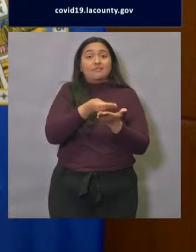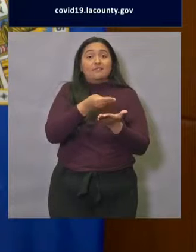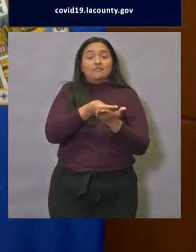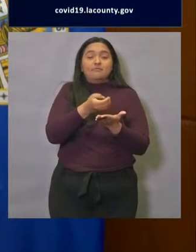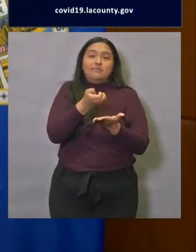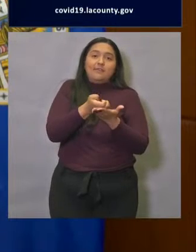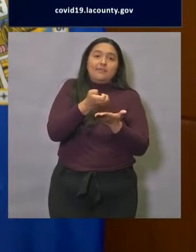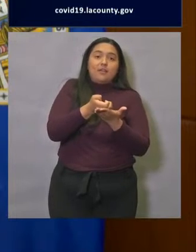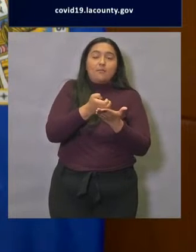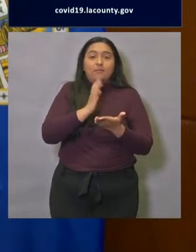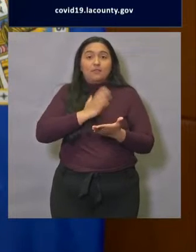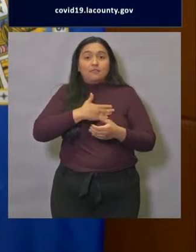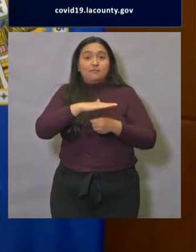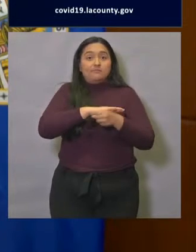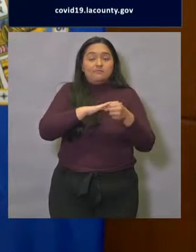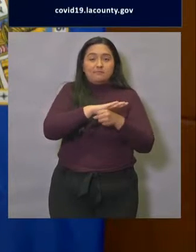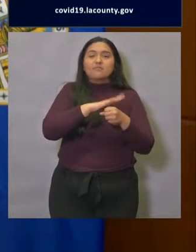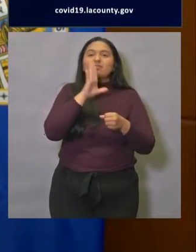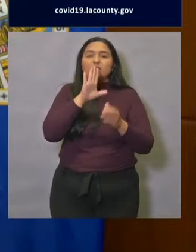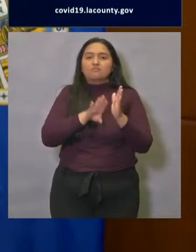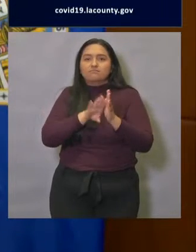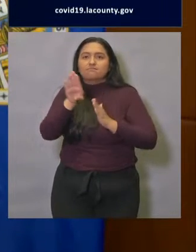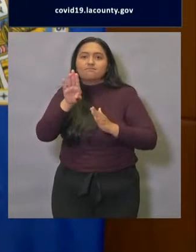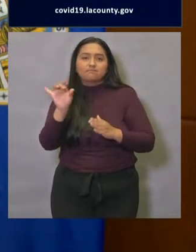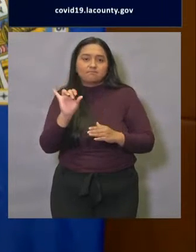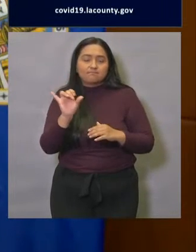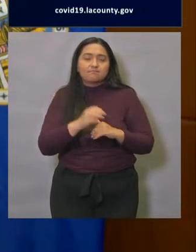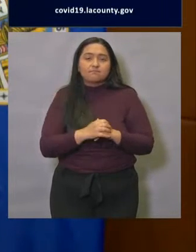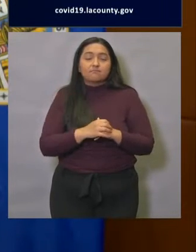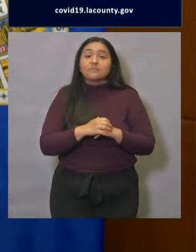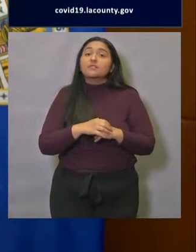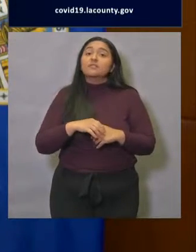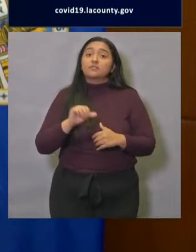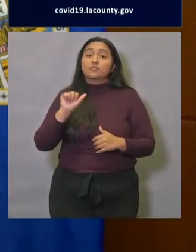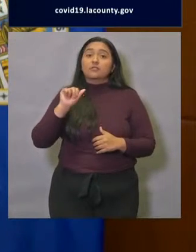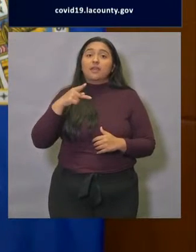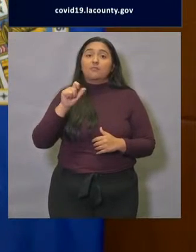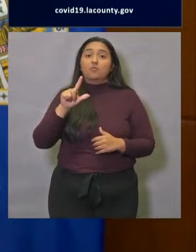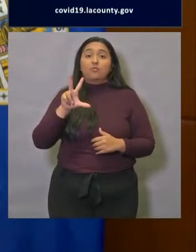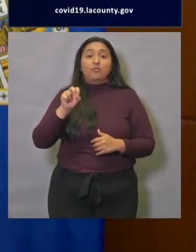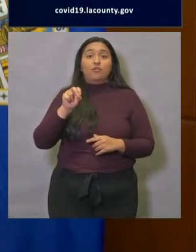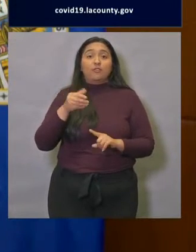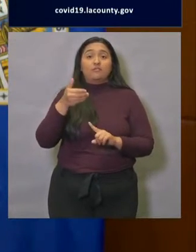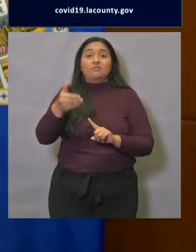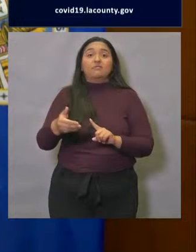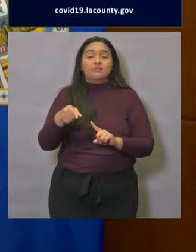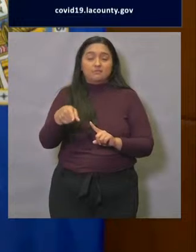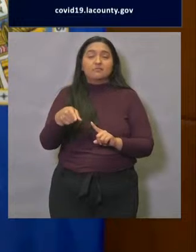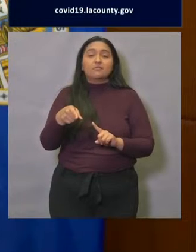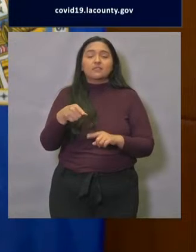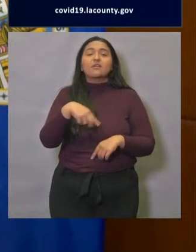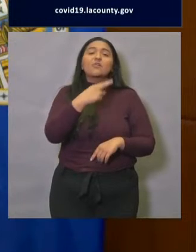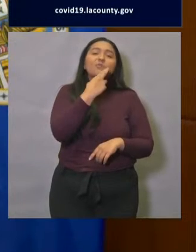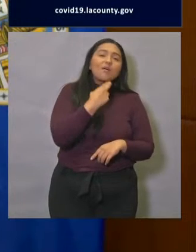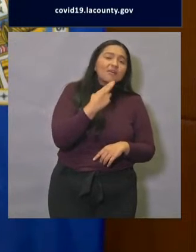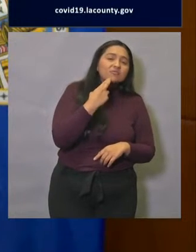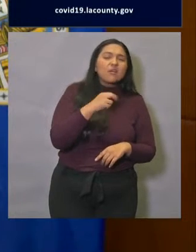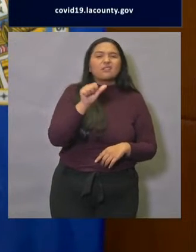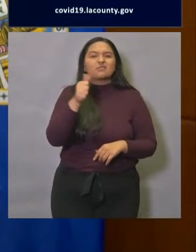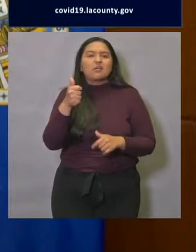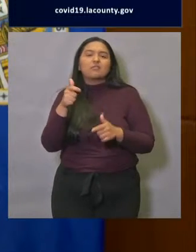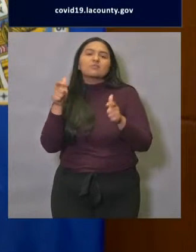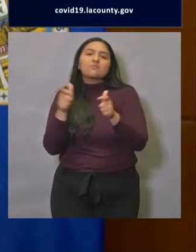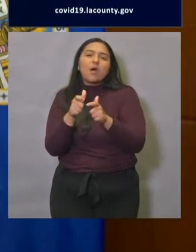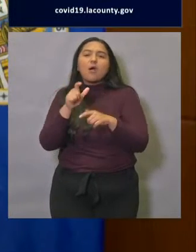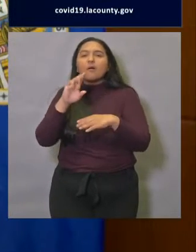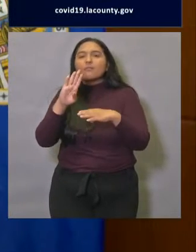Por eso les comparto que empezando el 30 de abril, restaurantes y otros negocios pequeños de comida,